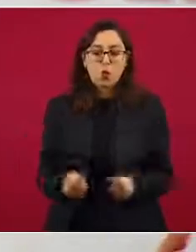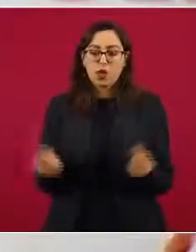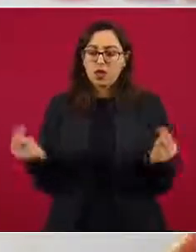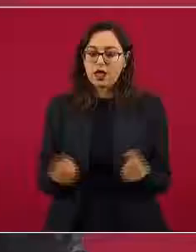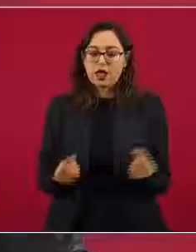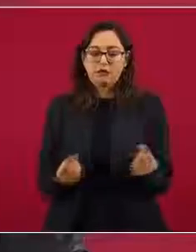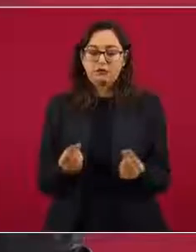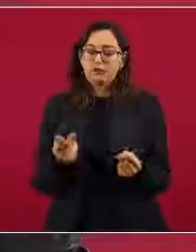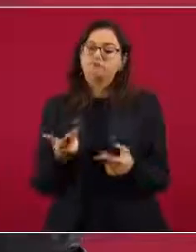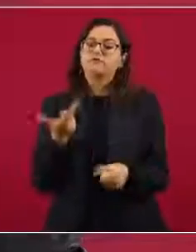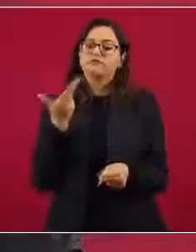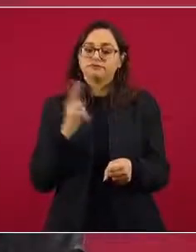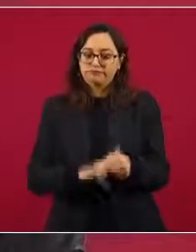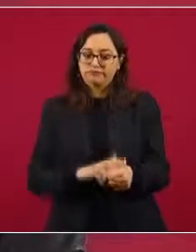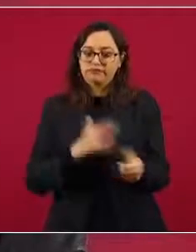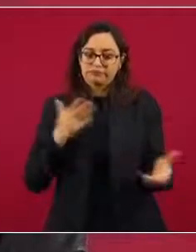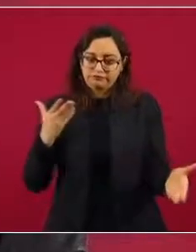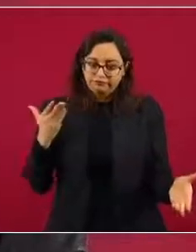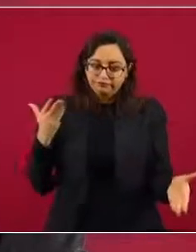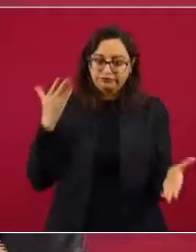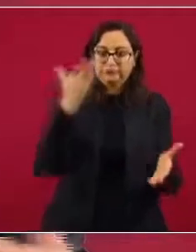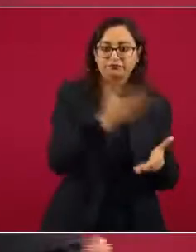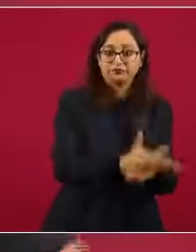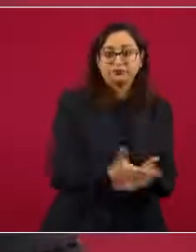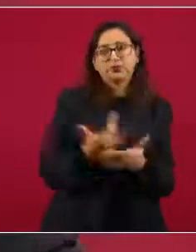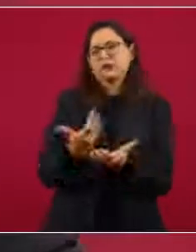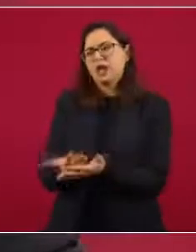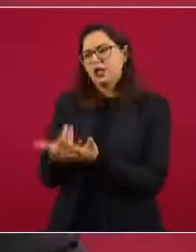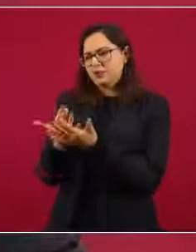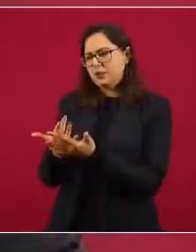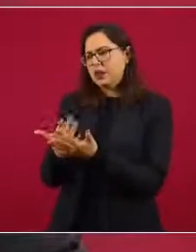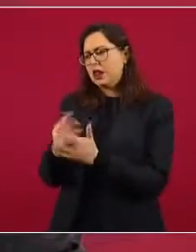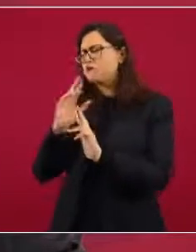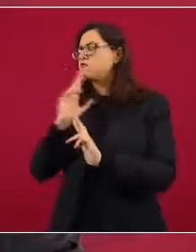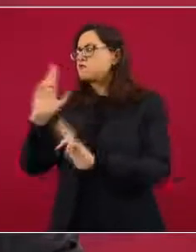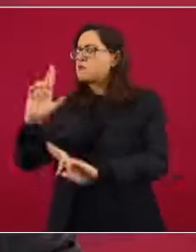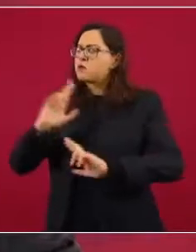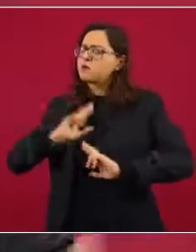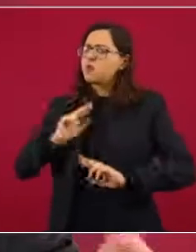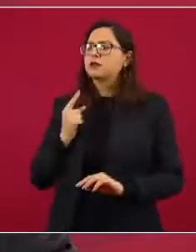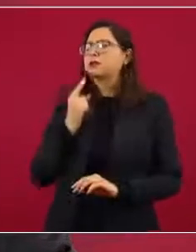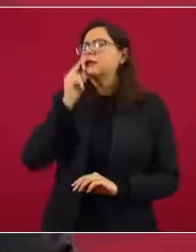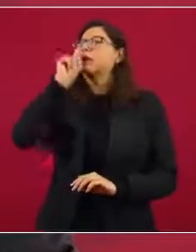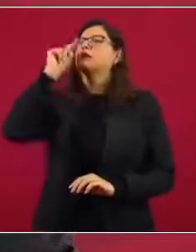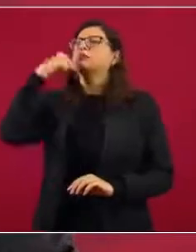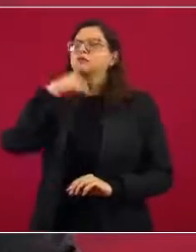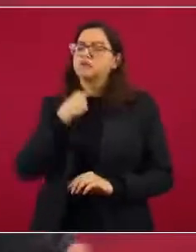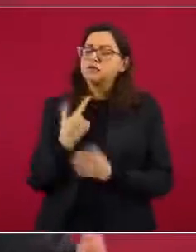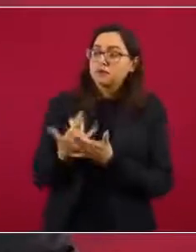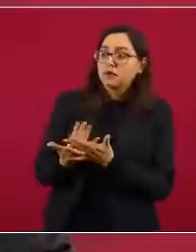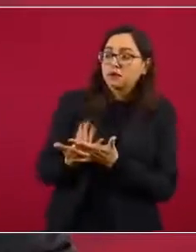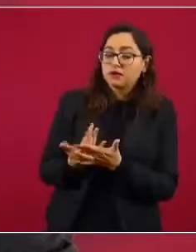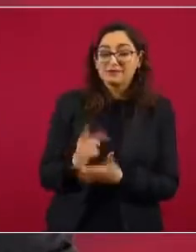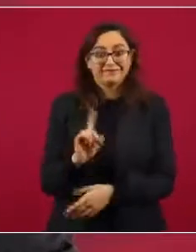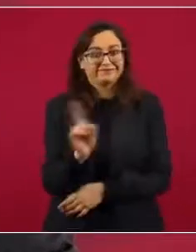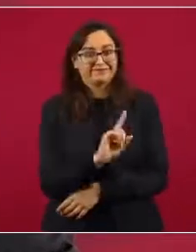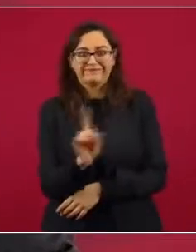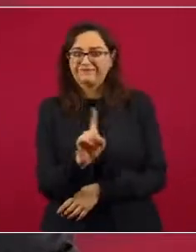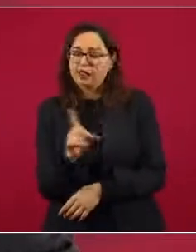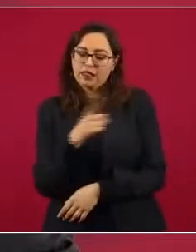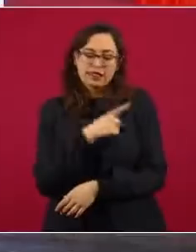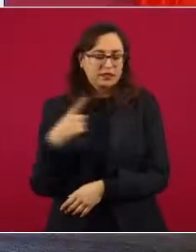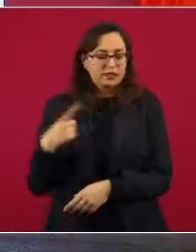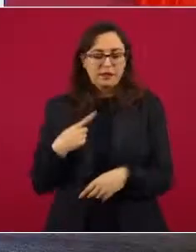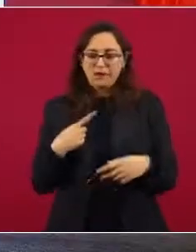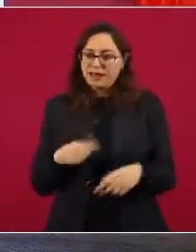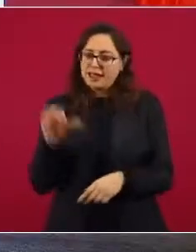sin esperar el diagnóstico por laboratorio acudan a las unidades de atención de emergencias para que sean valoradas.